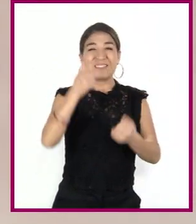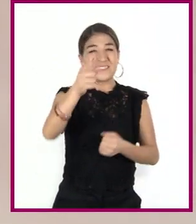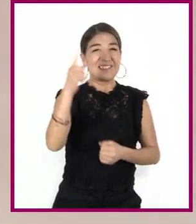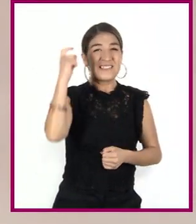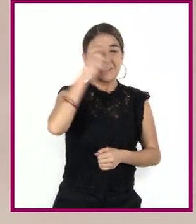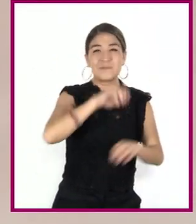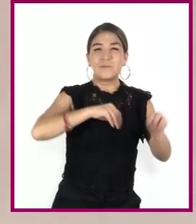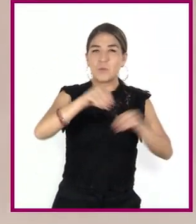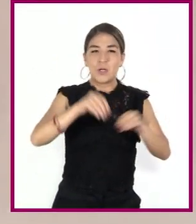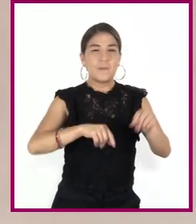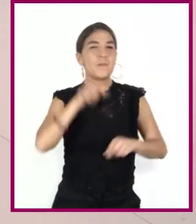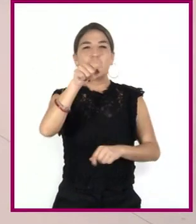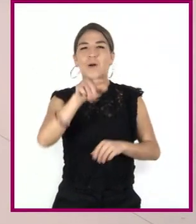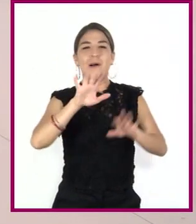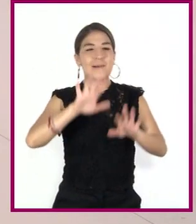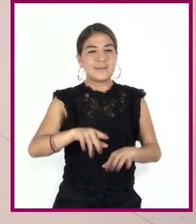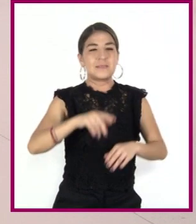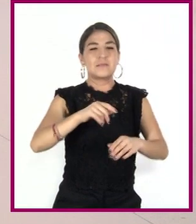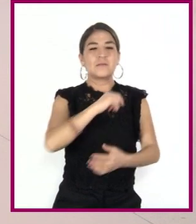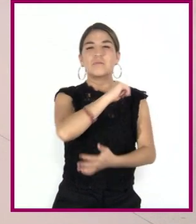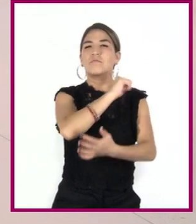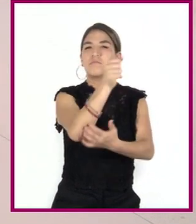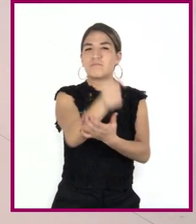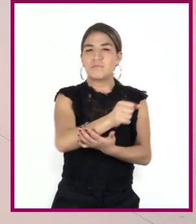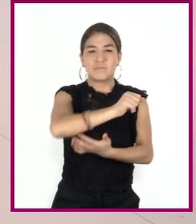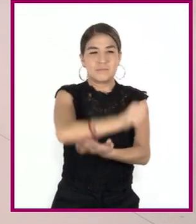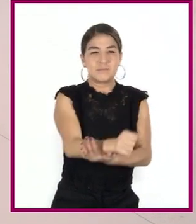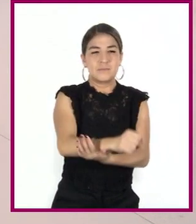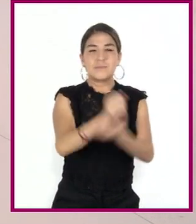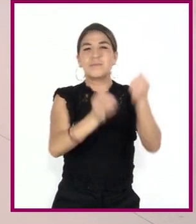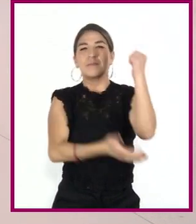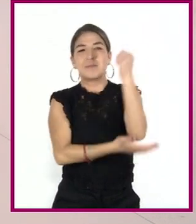trabajo, te quedas con antebrazos y